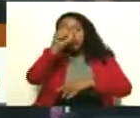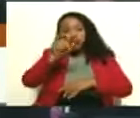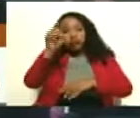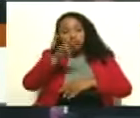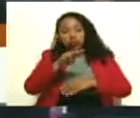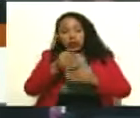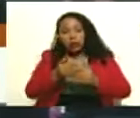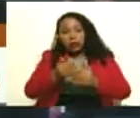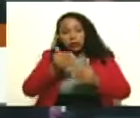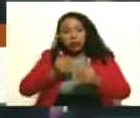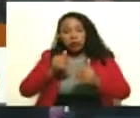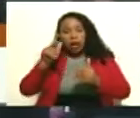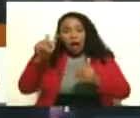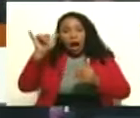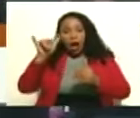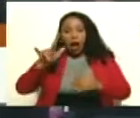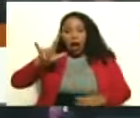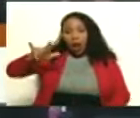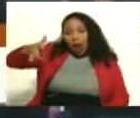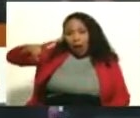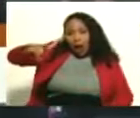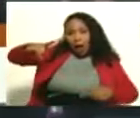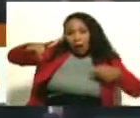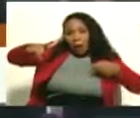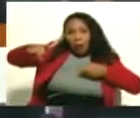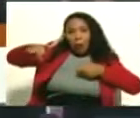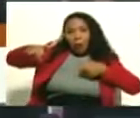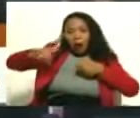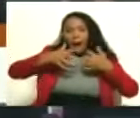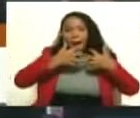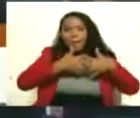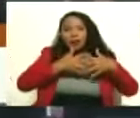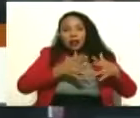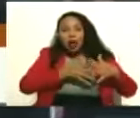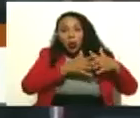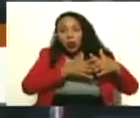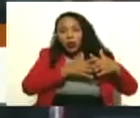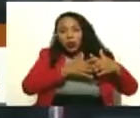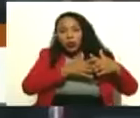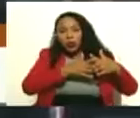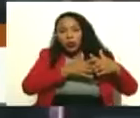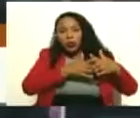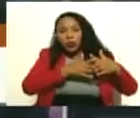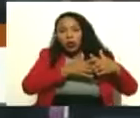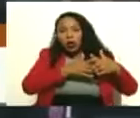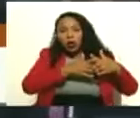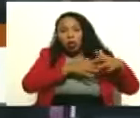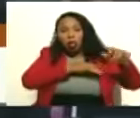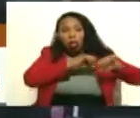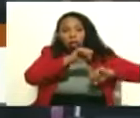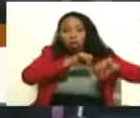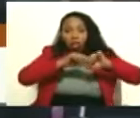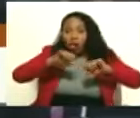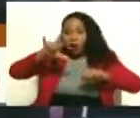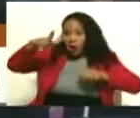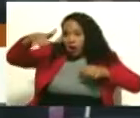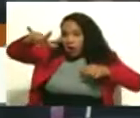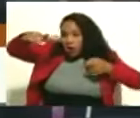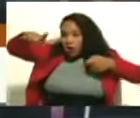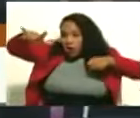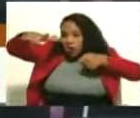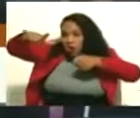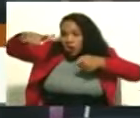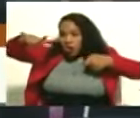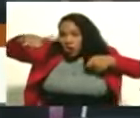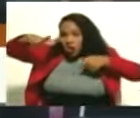él está el tirititero mayor, la ExxonMobil, el que mueve los hilos de lo que debe